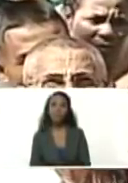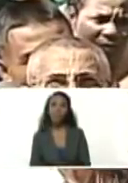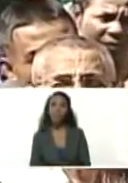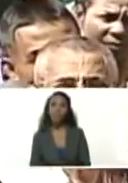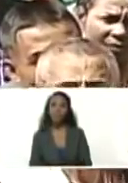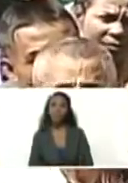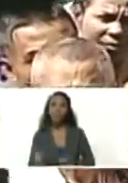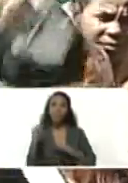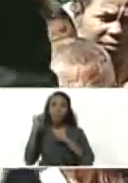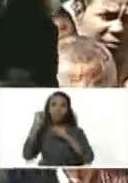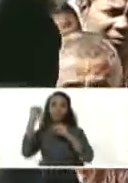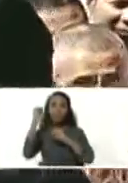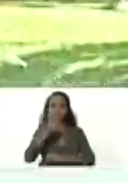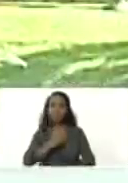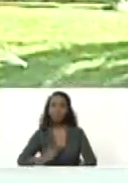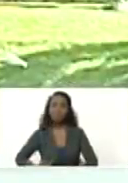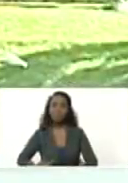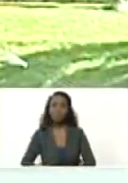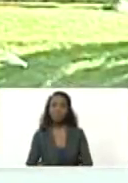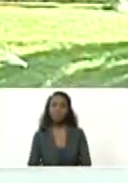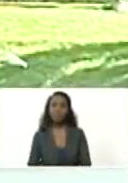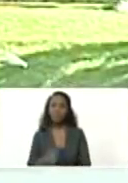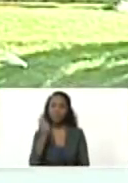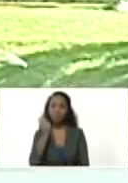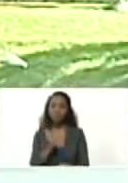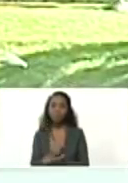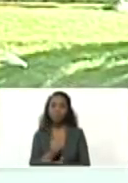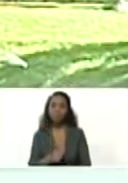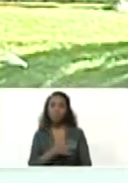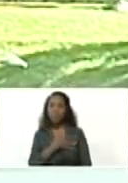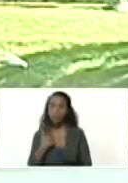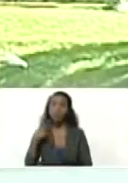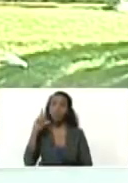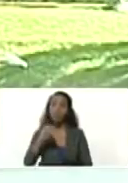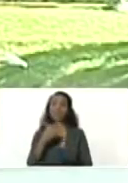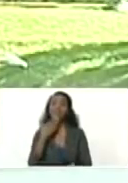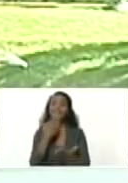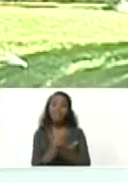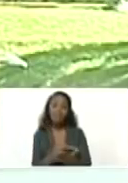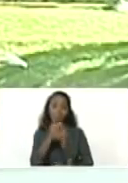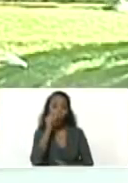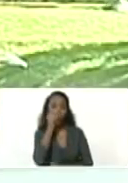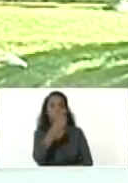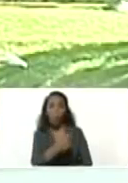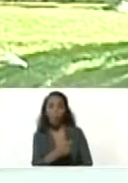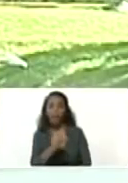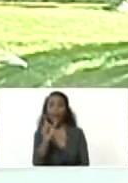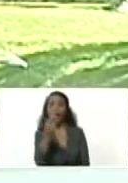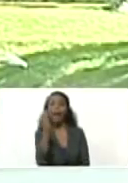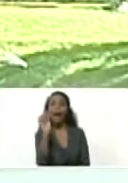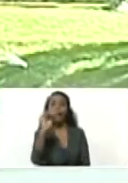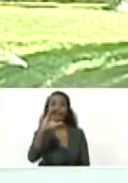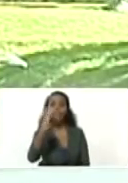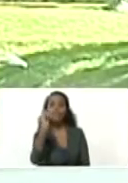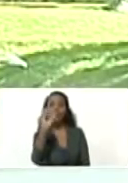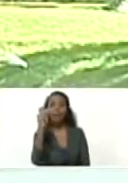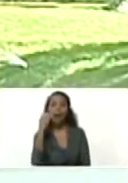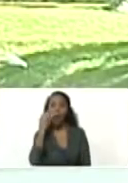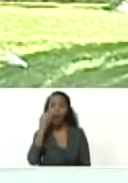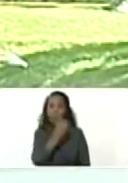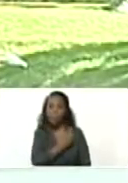Amén. Quiero también agradecer a Moisés García, presidente de la